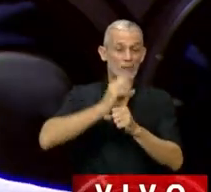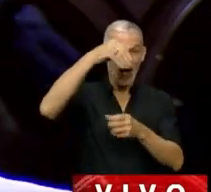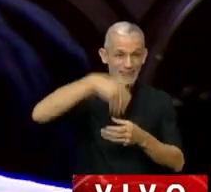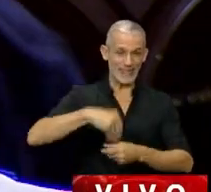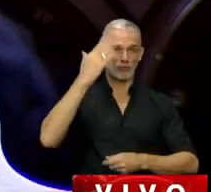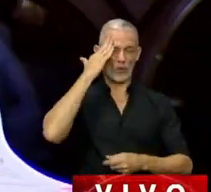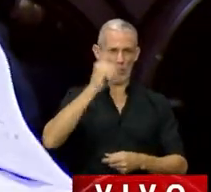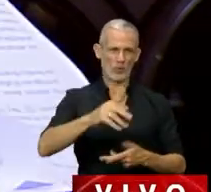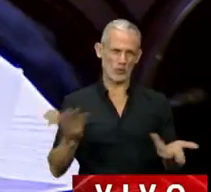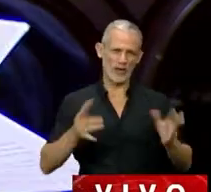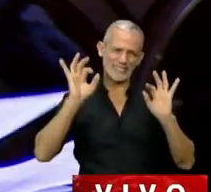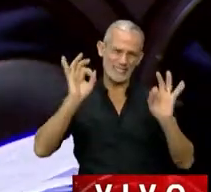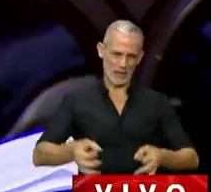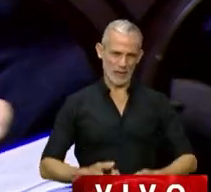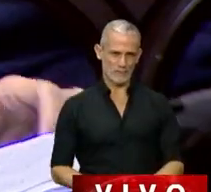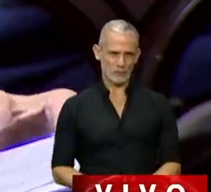trabajadores culturales